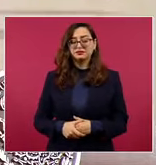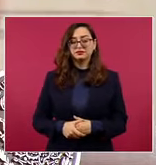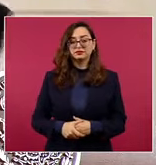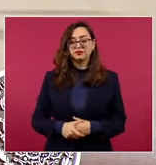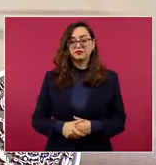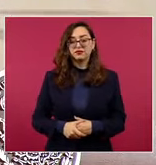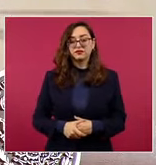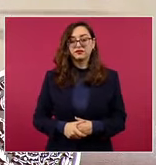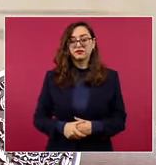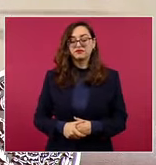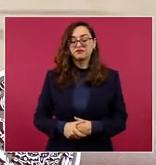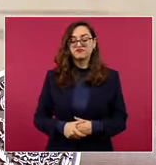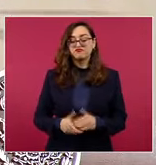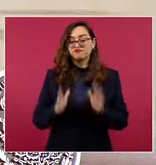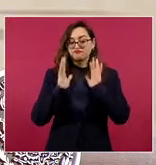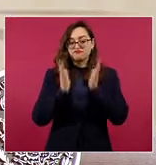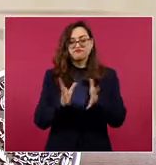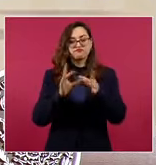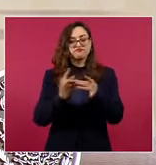no somos iguales.